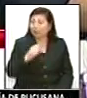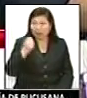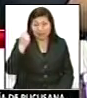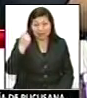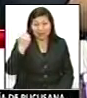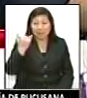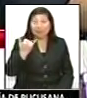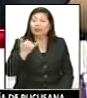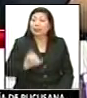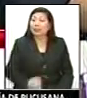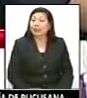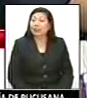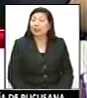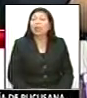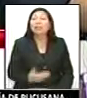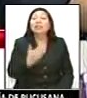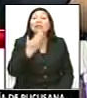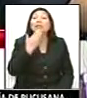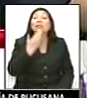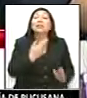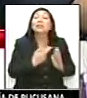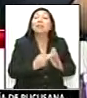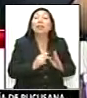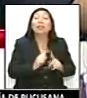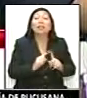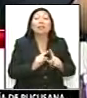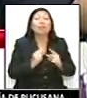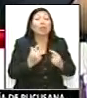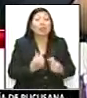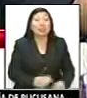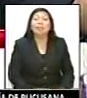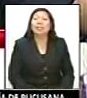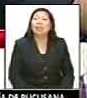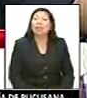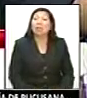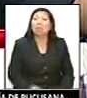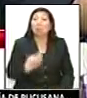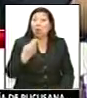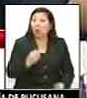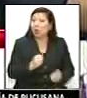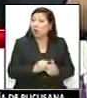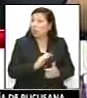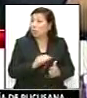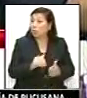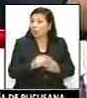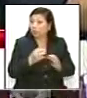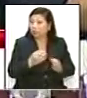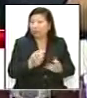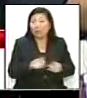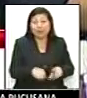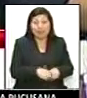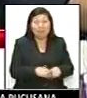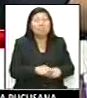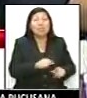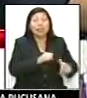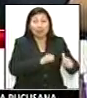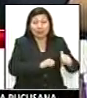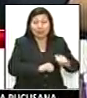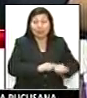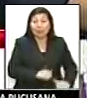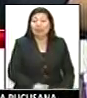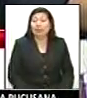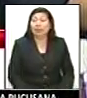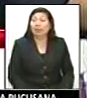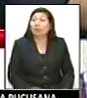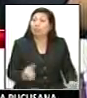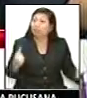que quienes representan a diferentes opciones políticas con toda legitimidad también sufran